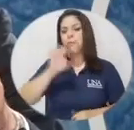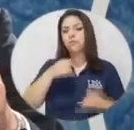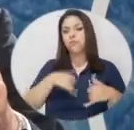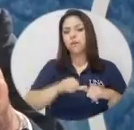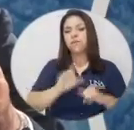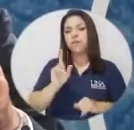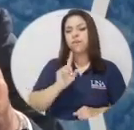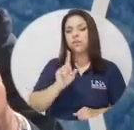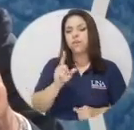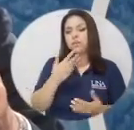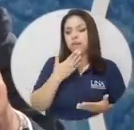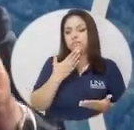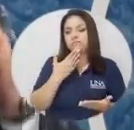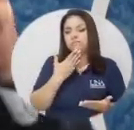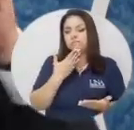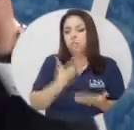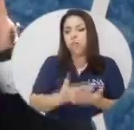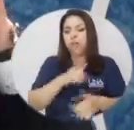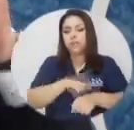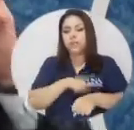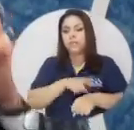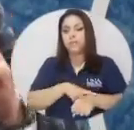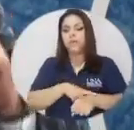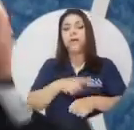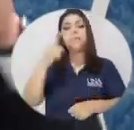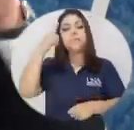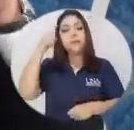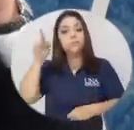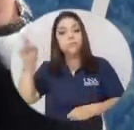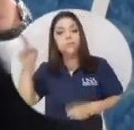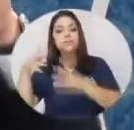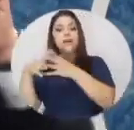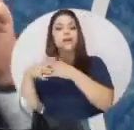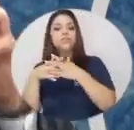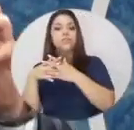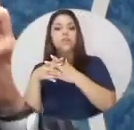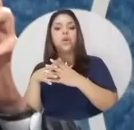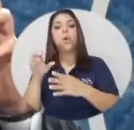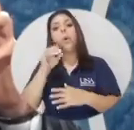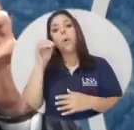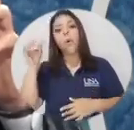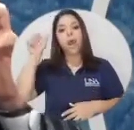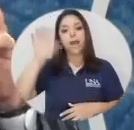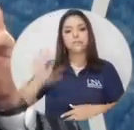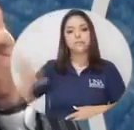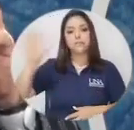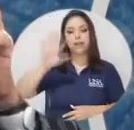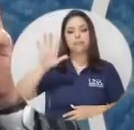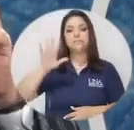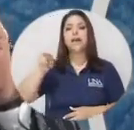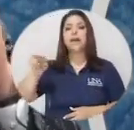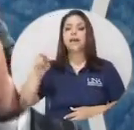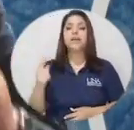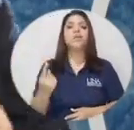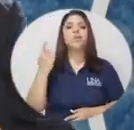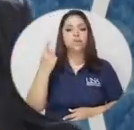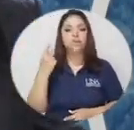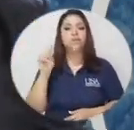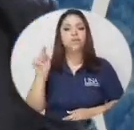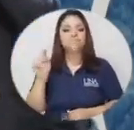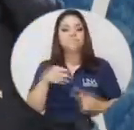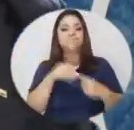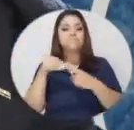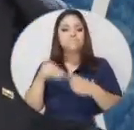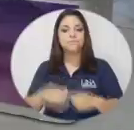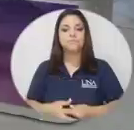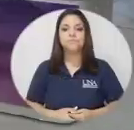Europa no está en el momento adecuado. Nosotros tenemos que jugar en una relación pendular entre Estados Unidos y países asiáticos. Ahí